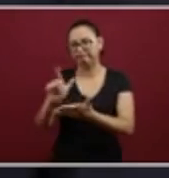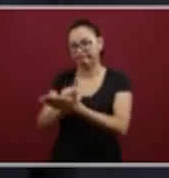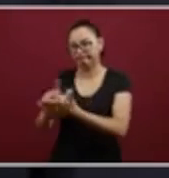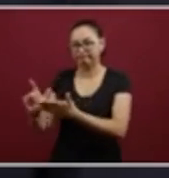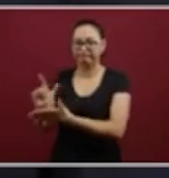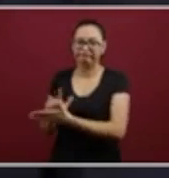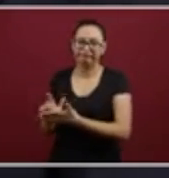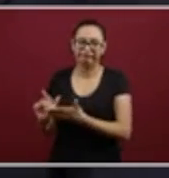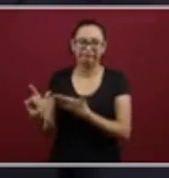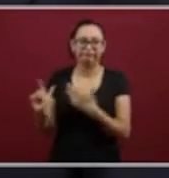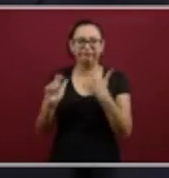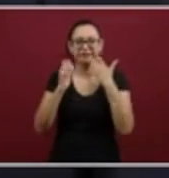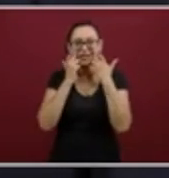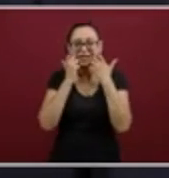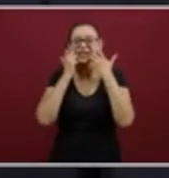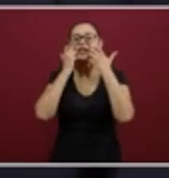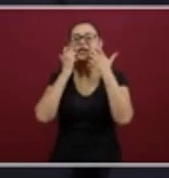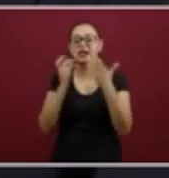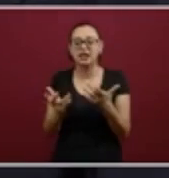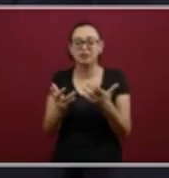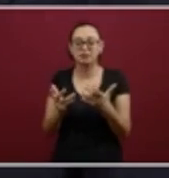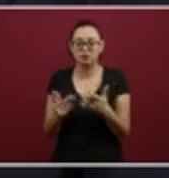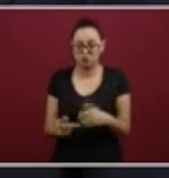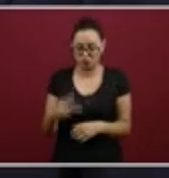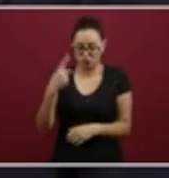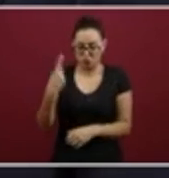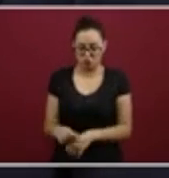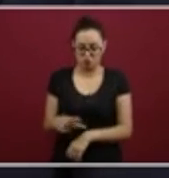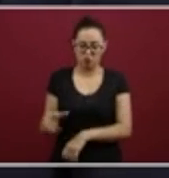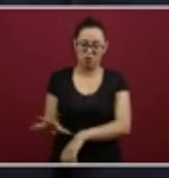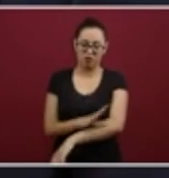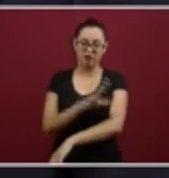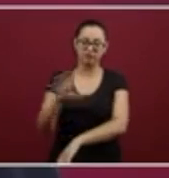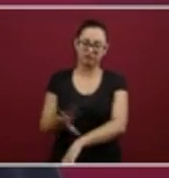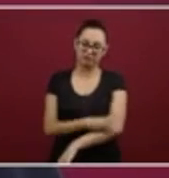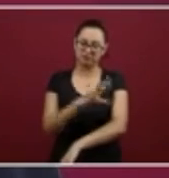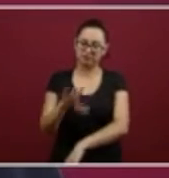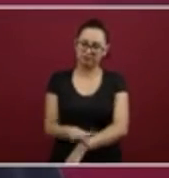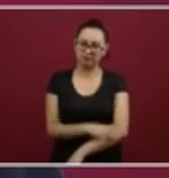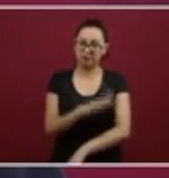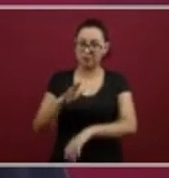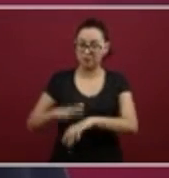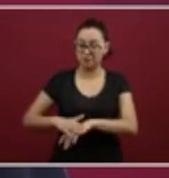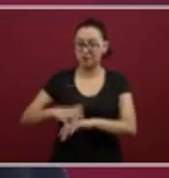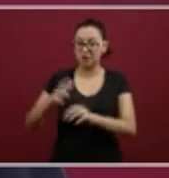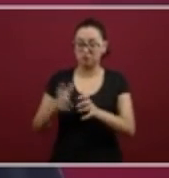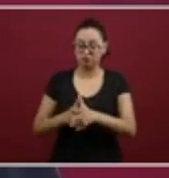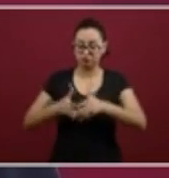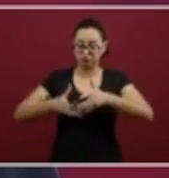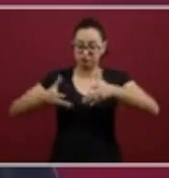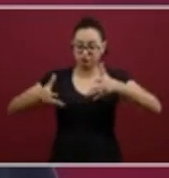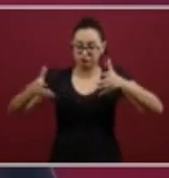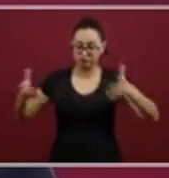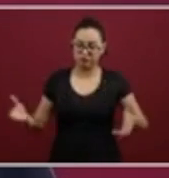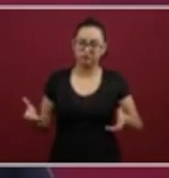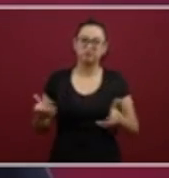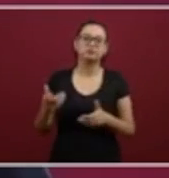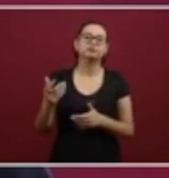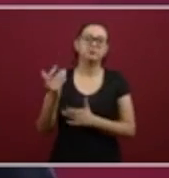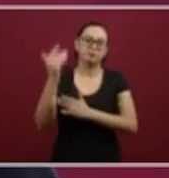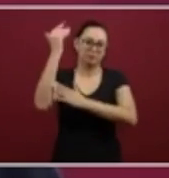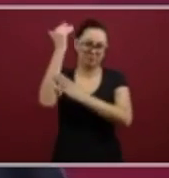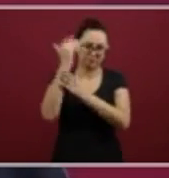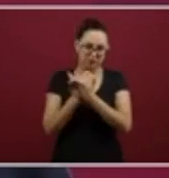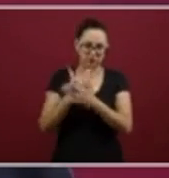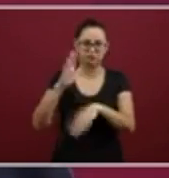queremos producir más para bajar costos, para beneficiar a los